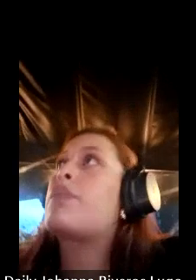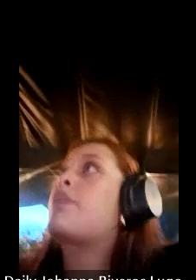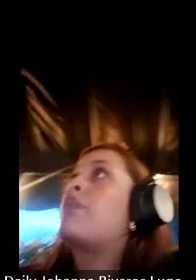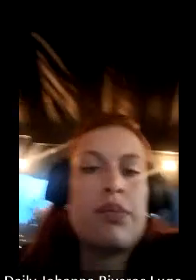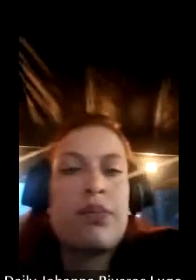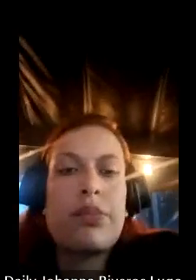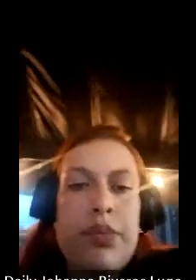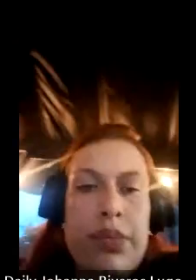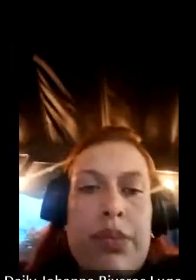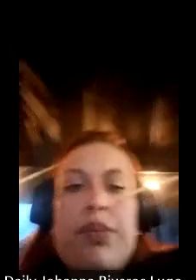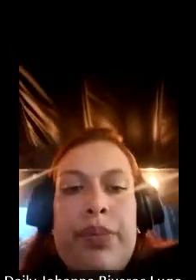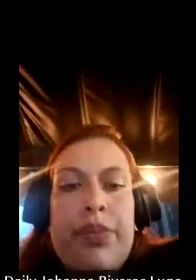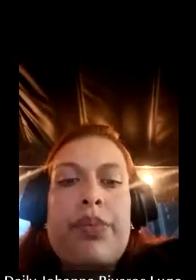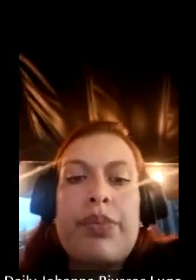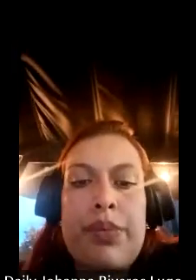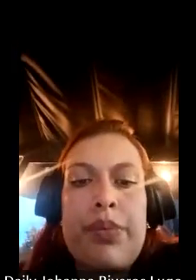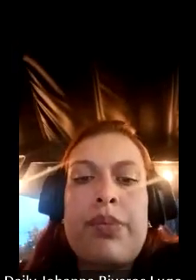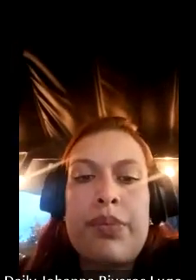Perfecto, gracias, Diego.